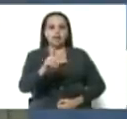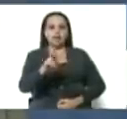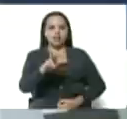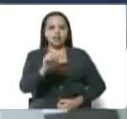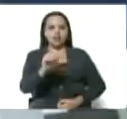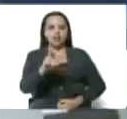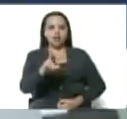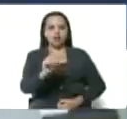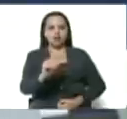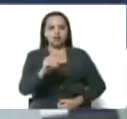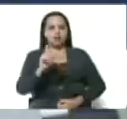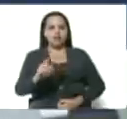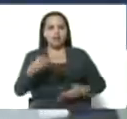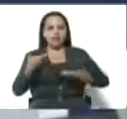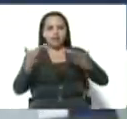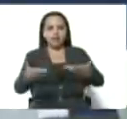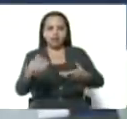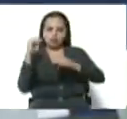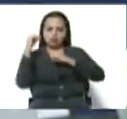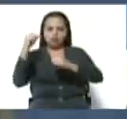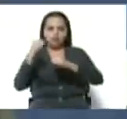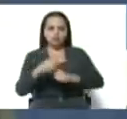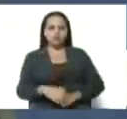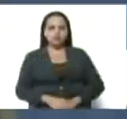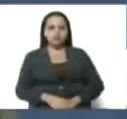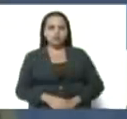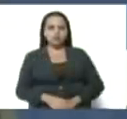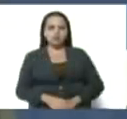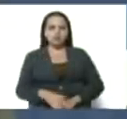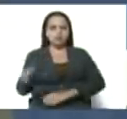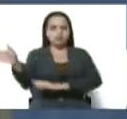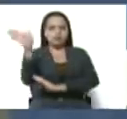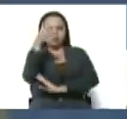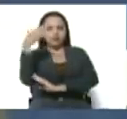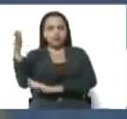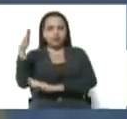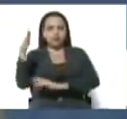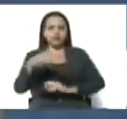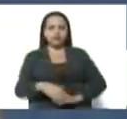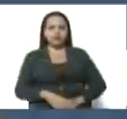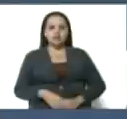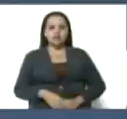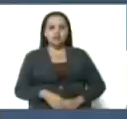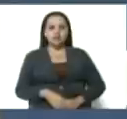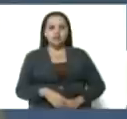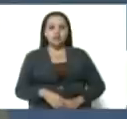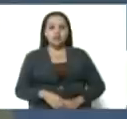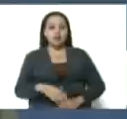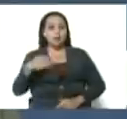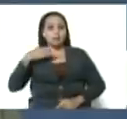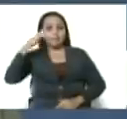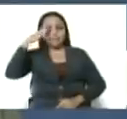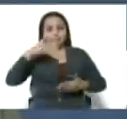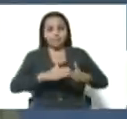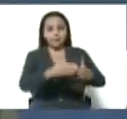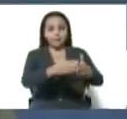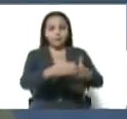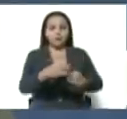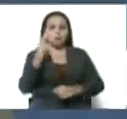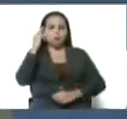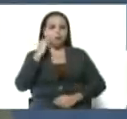también entre invicto su estandarte de la gloriosa marina venezolana de la armada